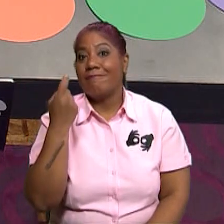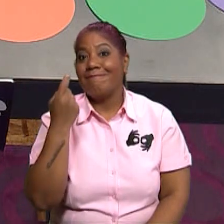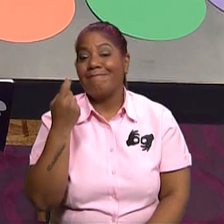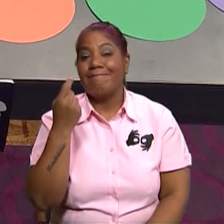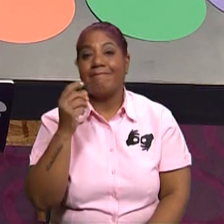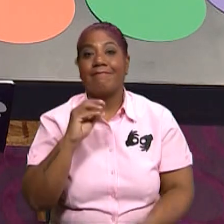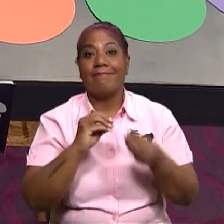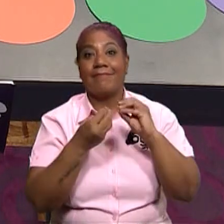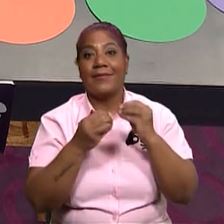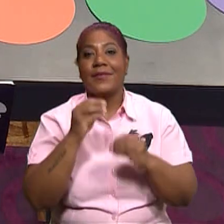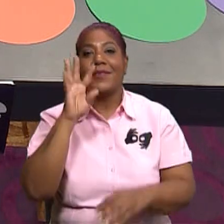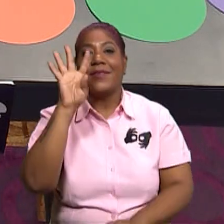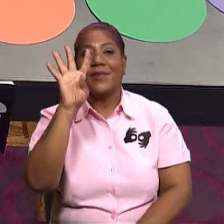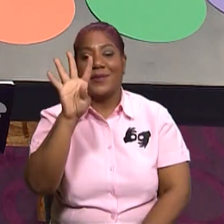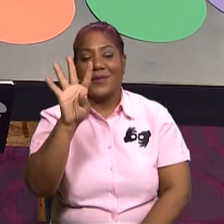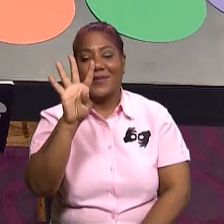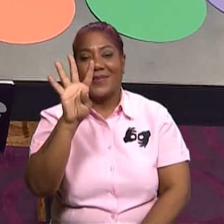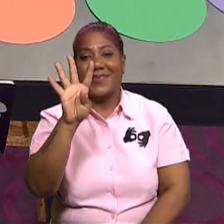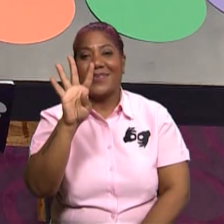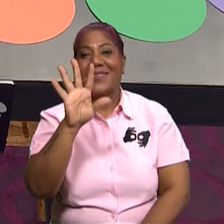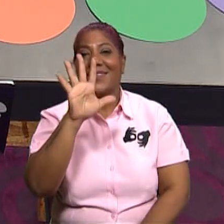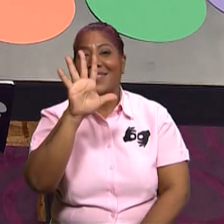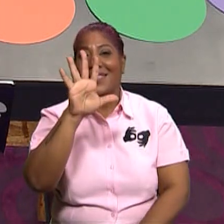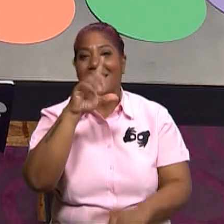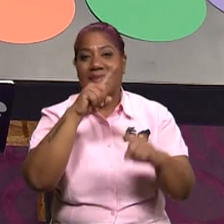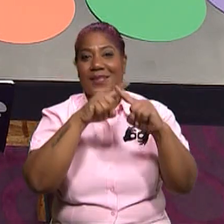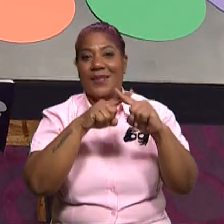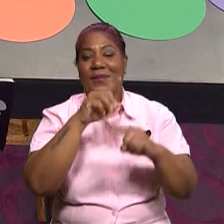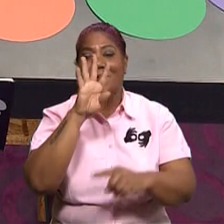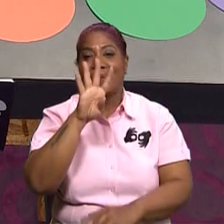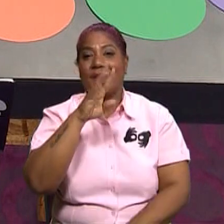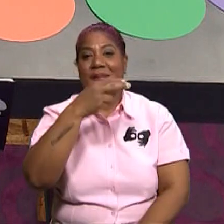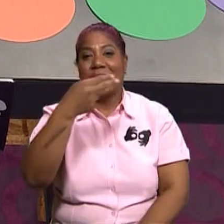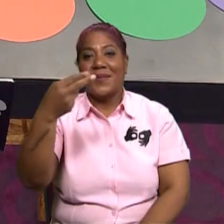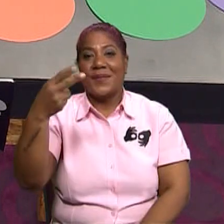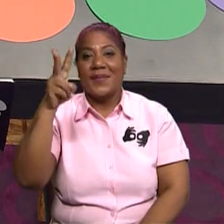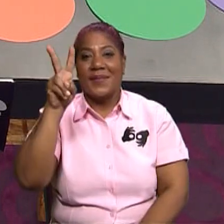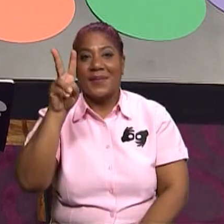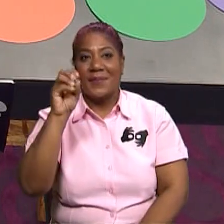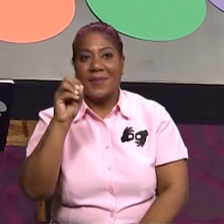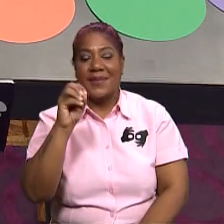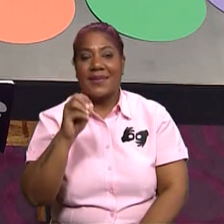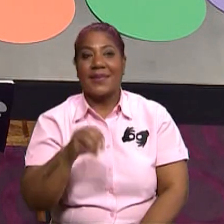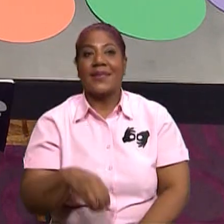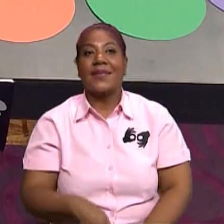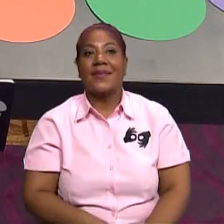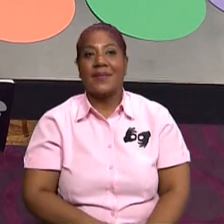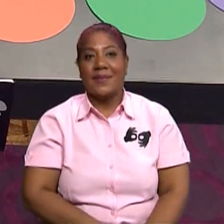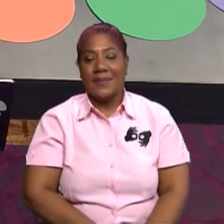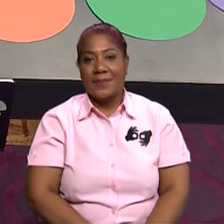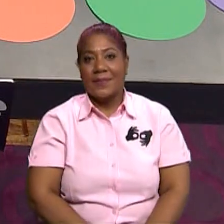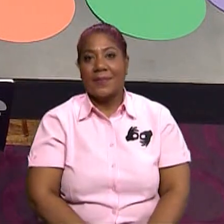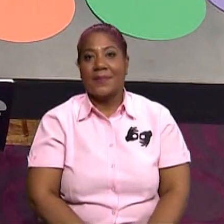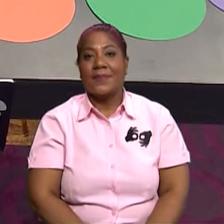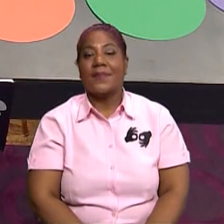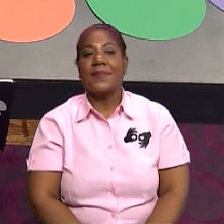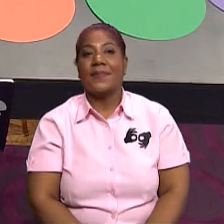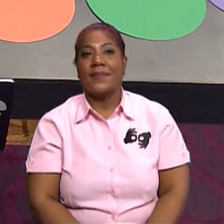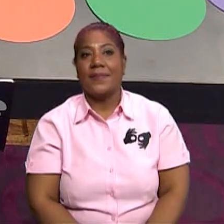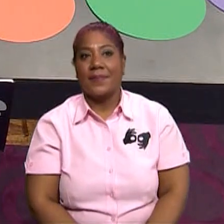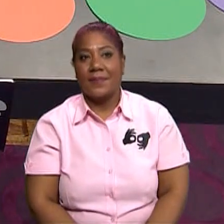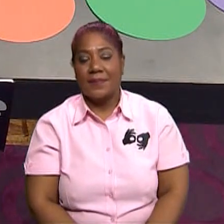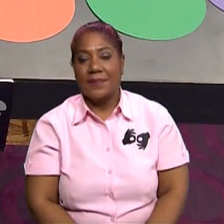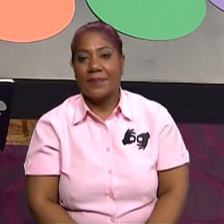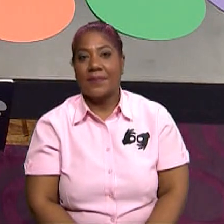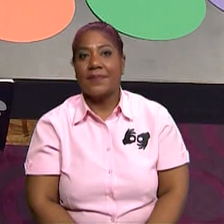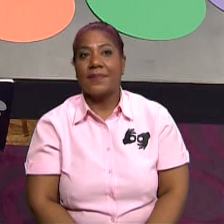el número? 4, muy bien, excelente, están muy atentos todos. Entonces 4 va a ser, en